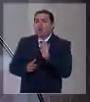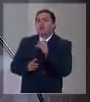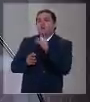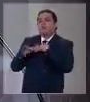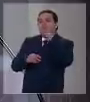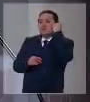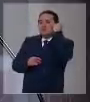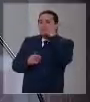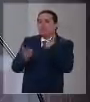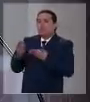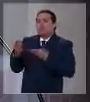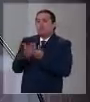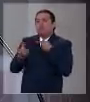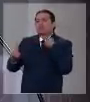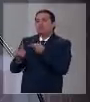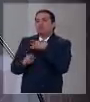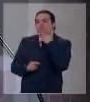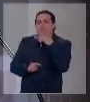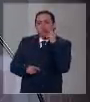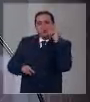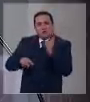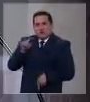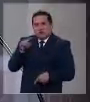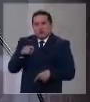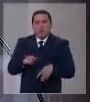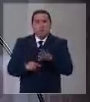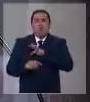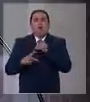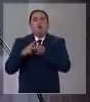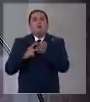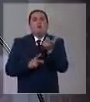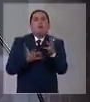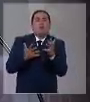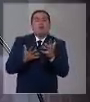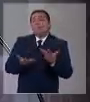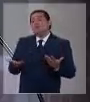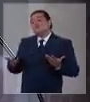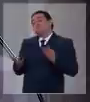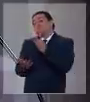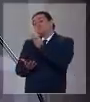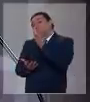¿Eso cuánto da en términos? Alrededor de 300 a 500 mil millones.